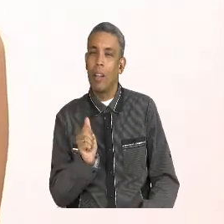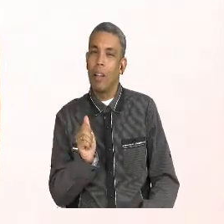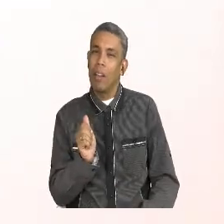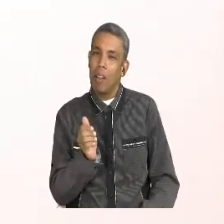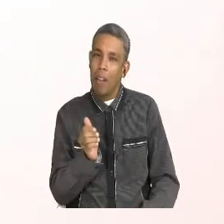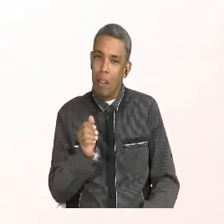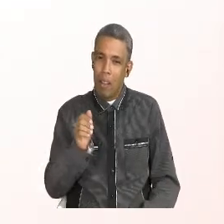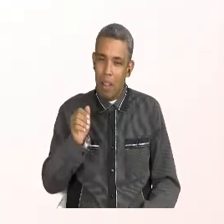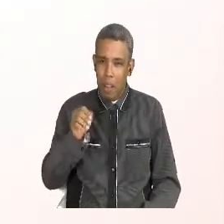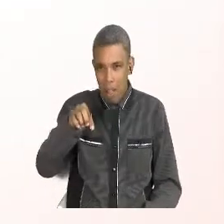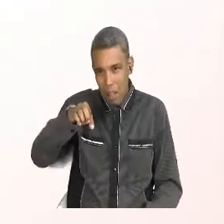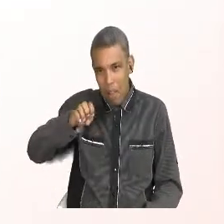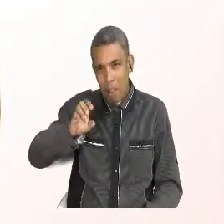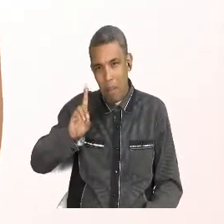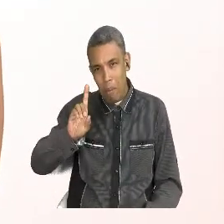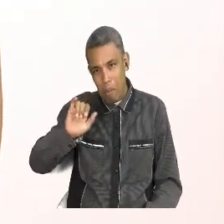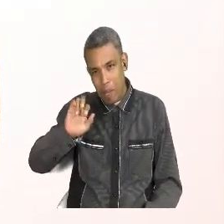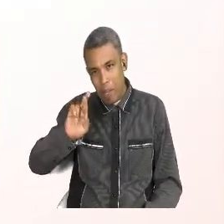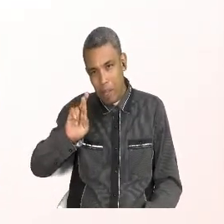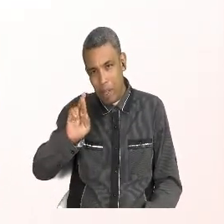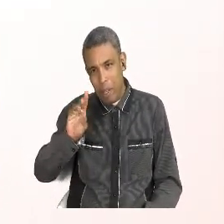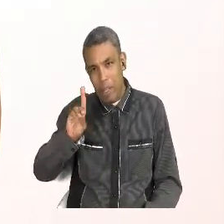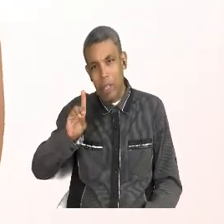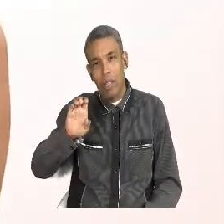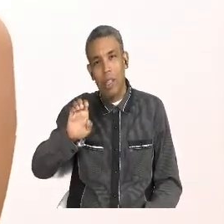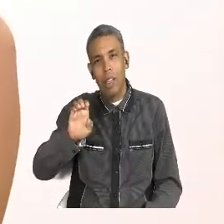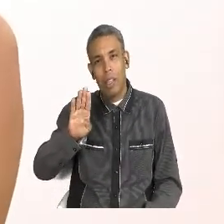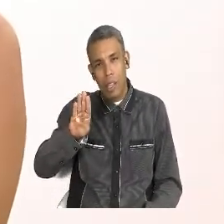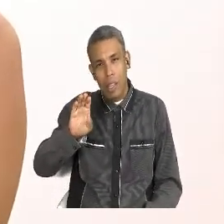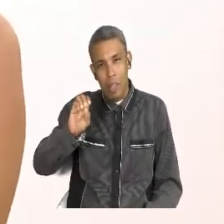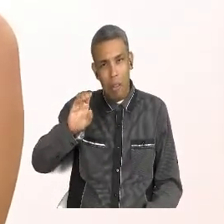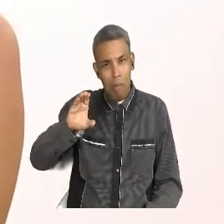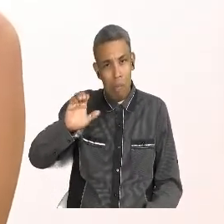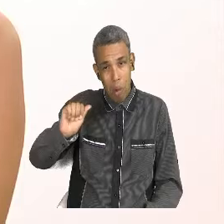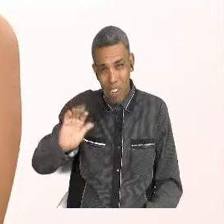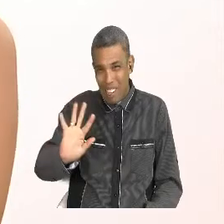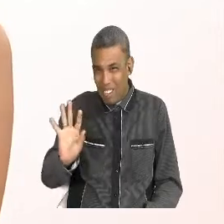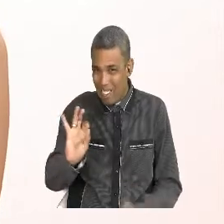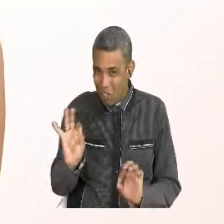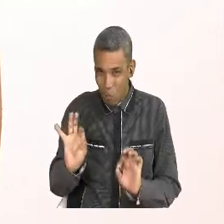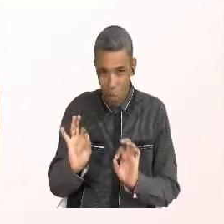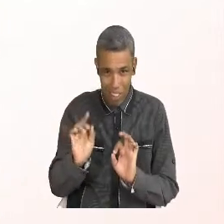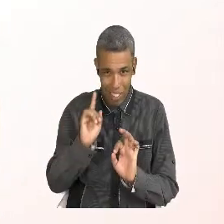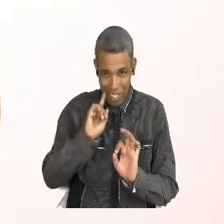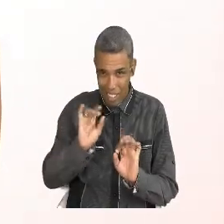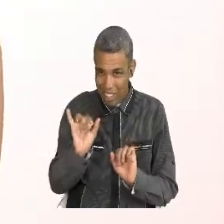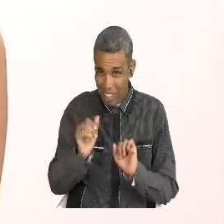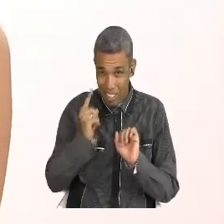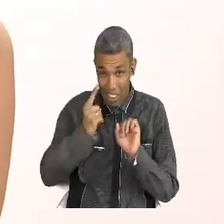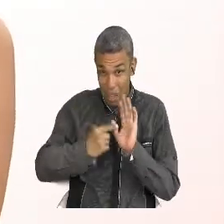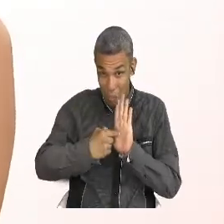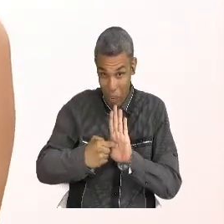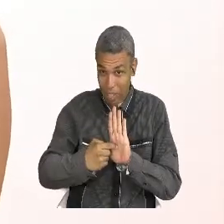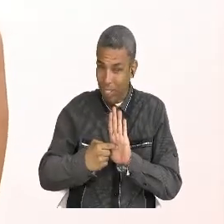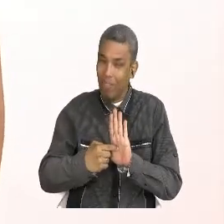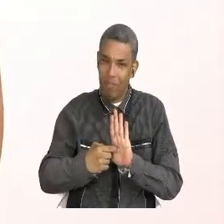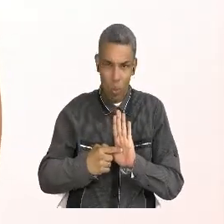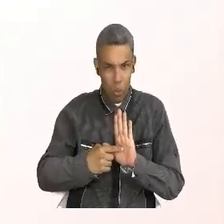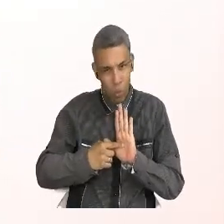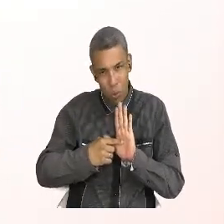de Torcoroma y hashtag yo soy a pedir de boca. Así tal cual lo tienen que escribir en nuestro muro de A Pedir de Boca,